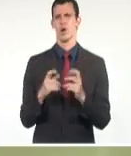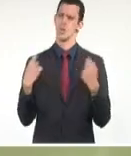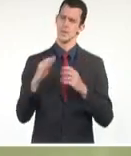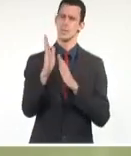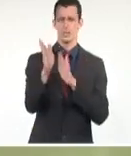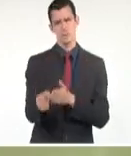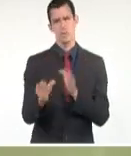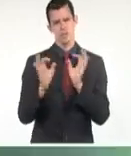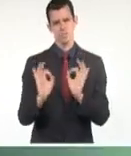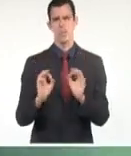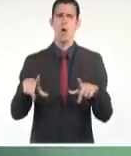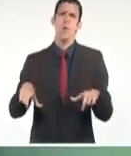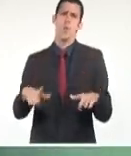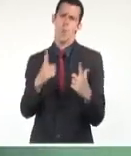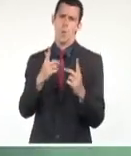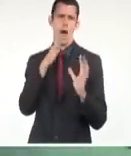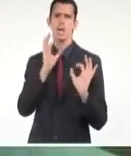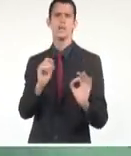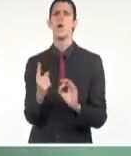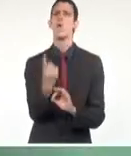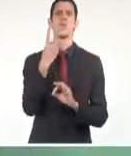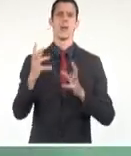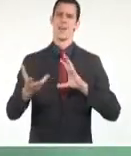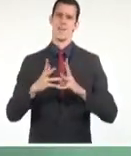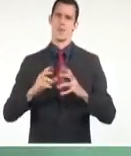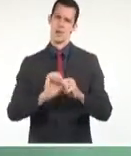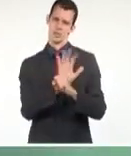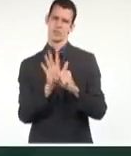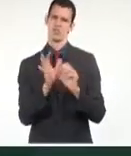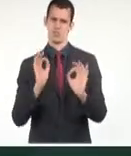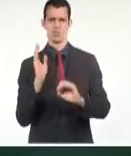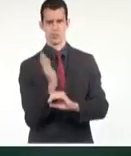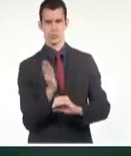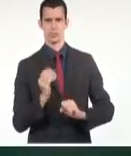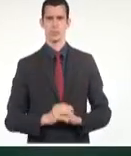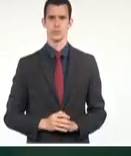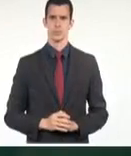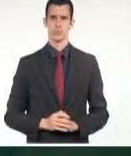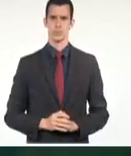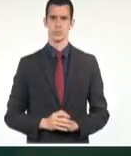el cumplimiento de los planes de enfrentamiento y protocolos de actuación adecuados a las